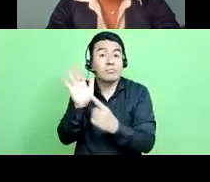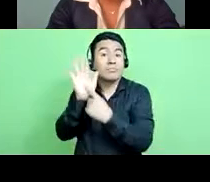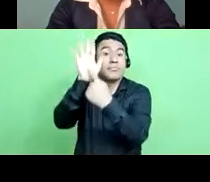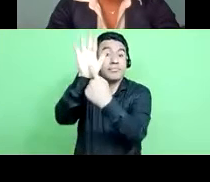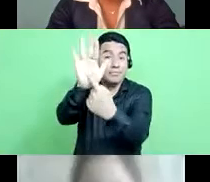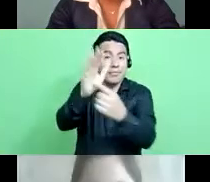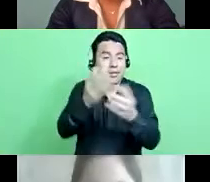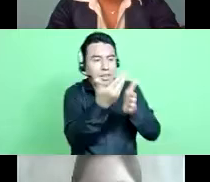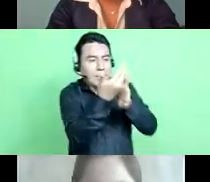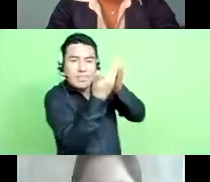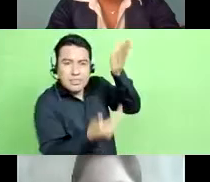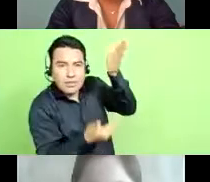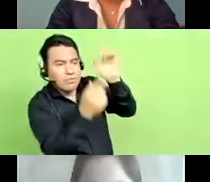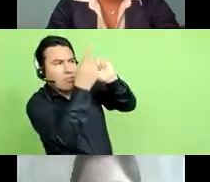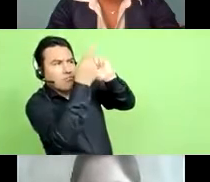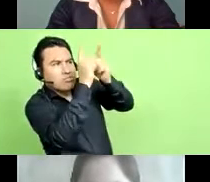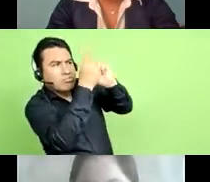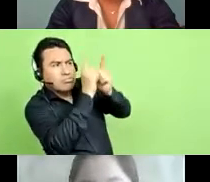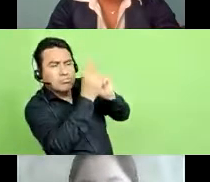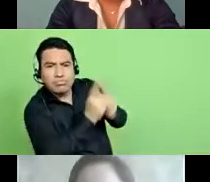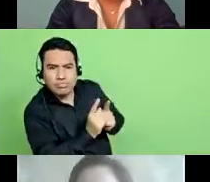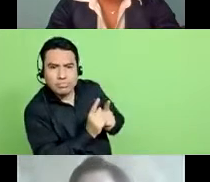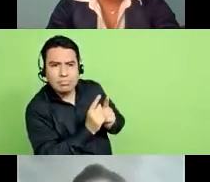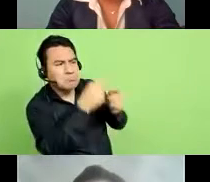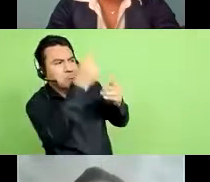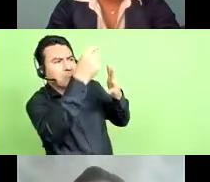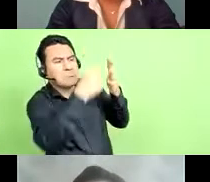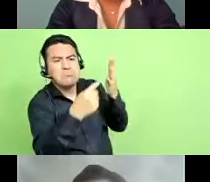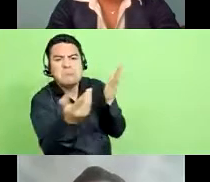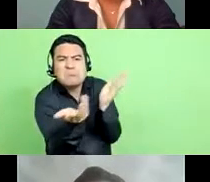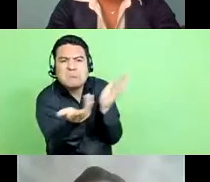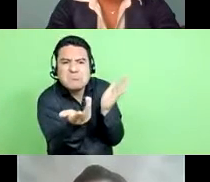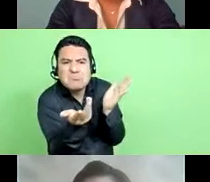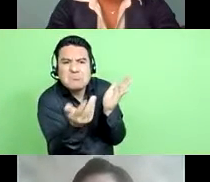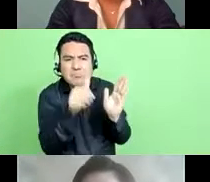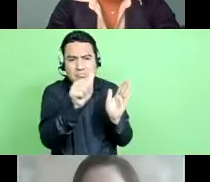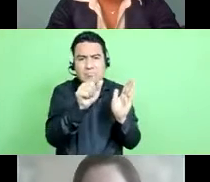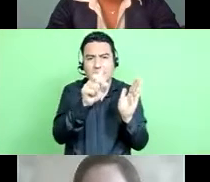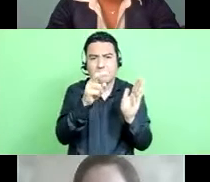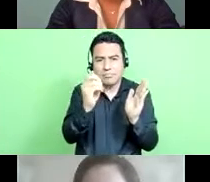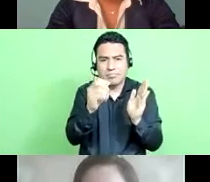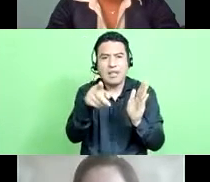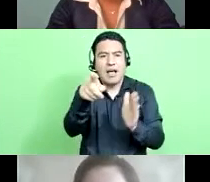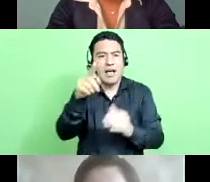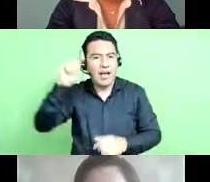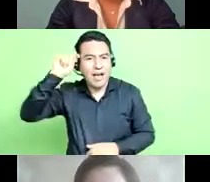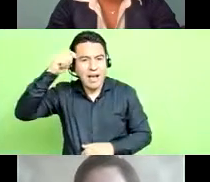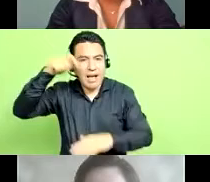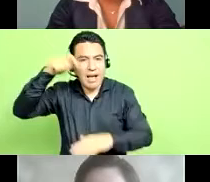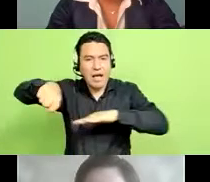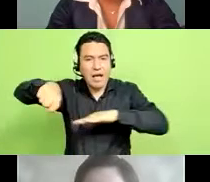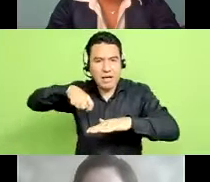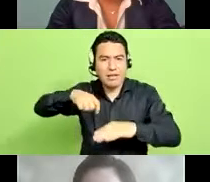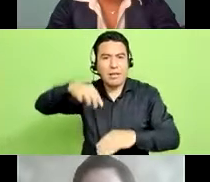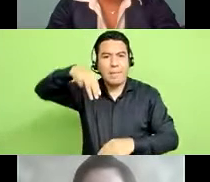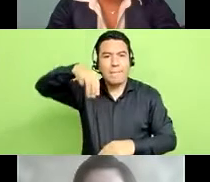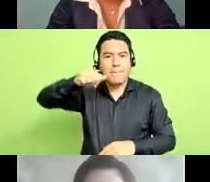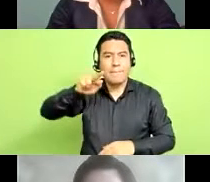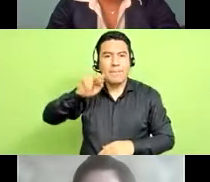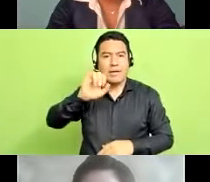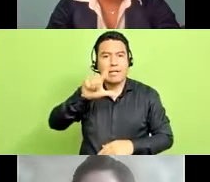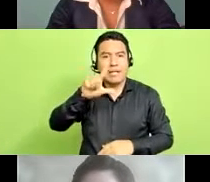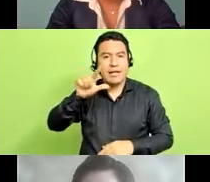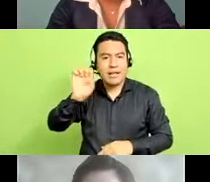de la norma de la propuesta de norma técnica 120 a cargo de la arquitecta maría y le prendí ce